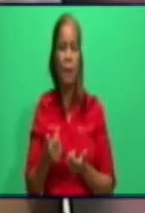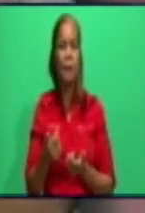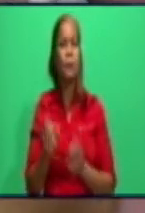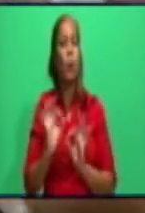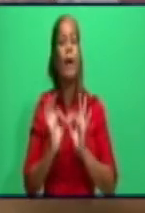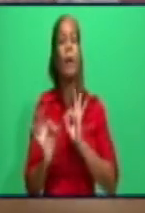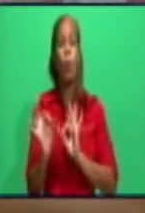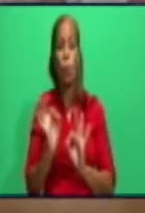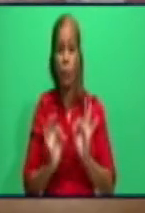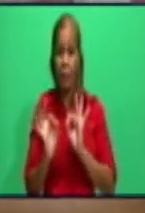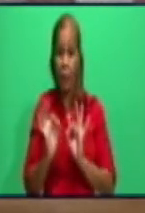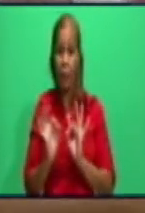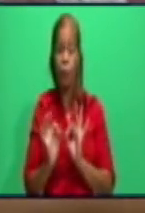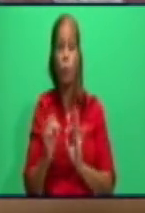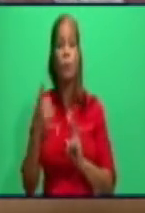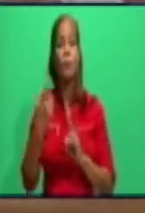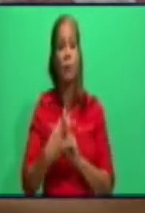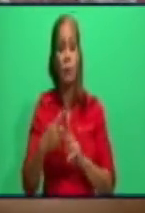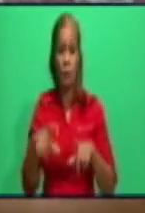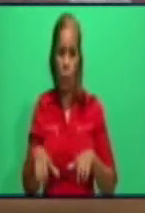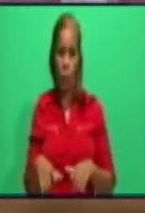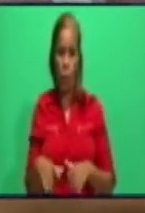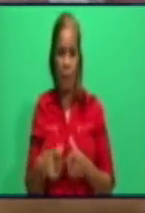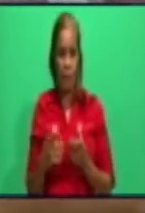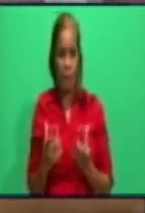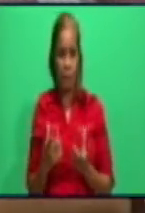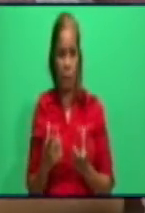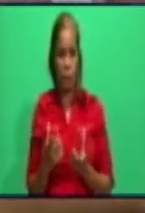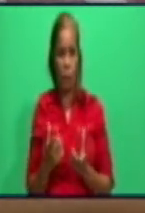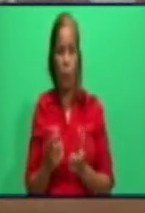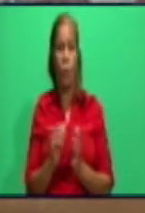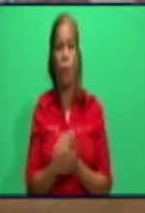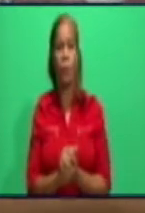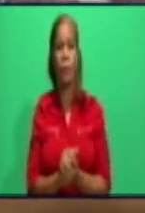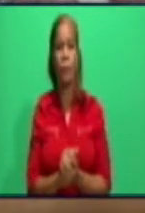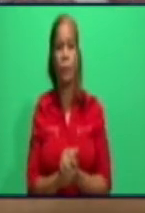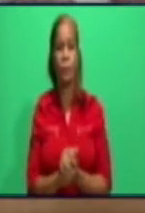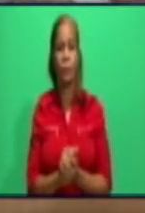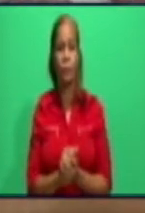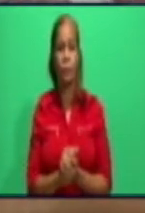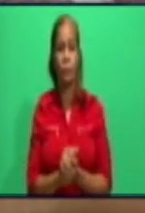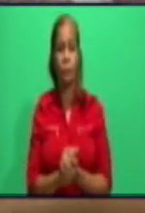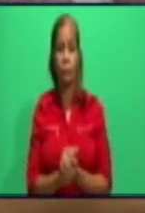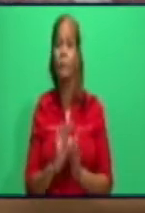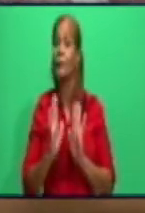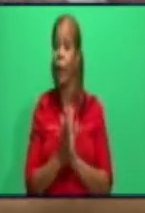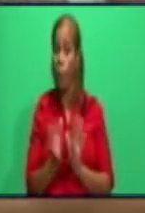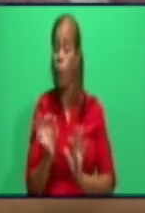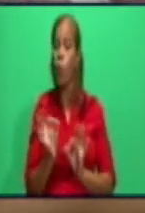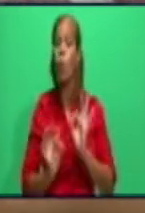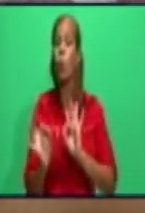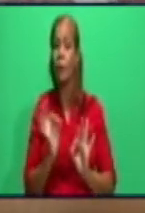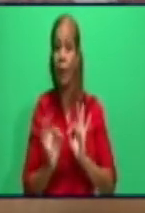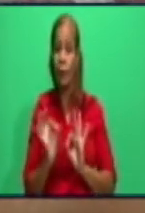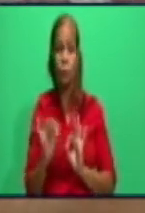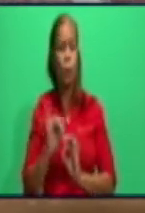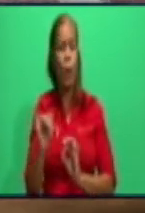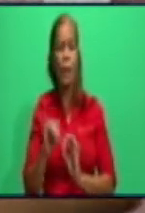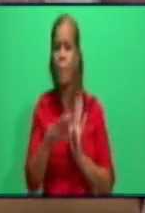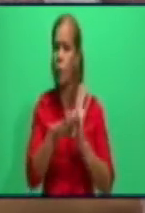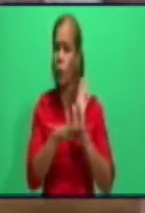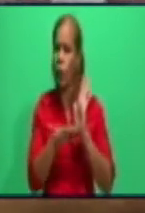riesgo, cumpliendo incluso, nosotros aparejados, no solamente no estamos cuidando la COVID, estamos cuidando el plan materno infantil,